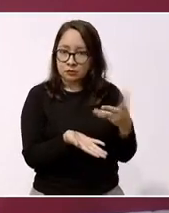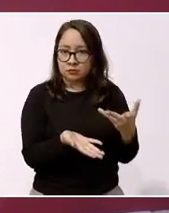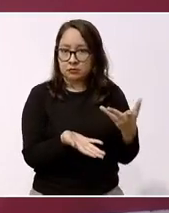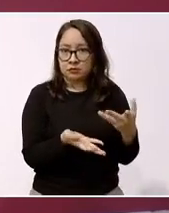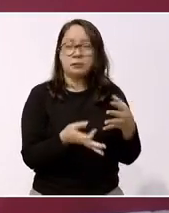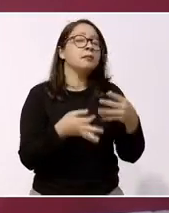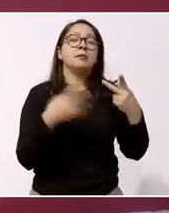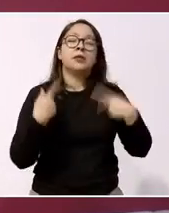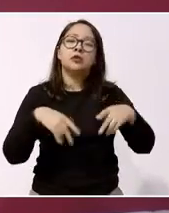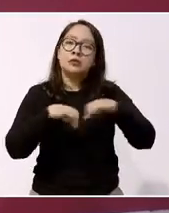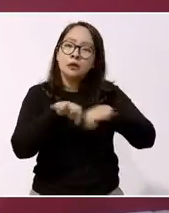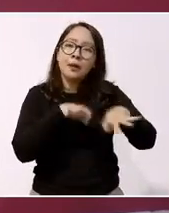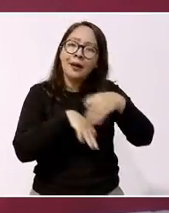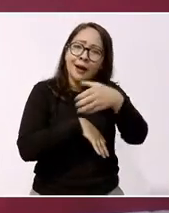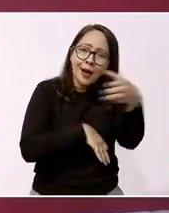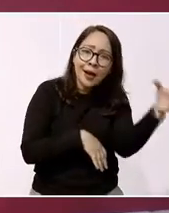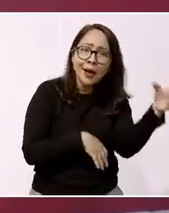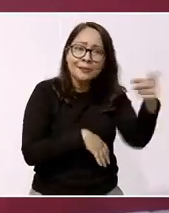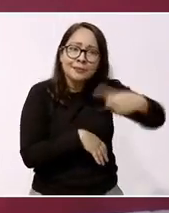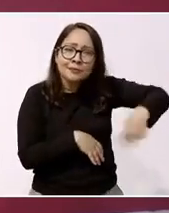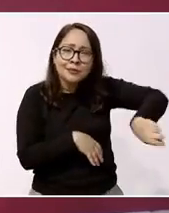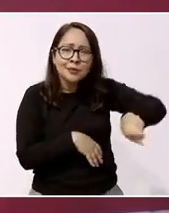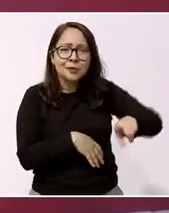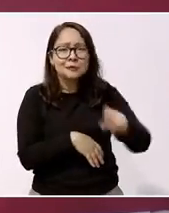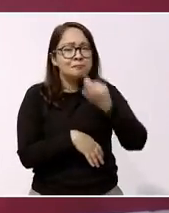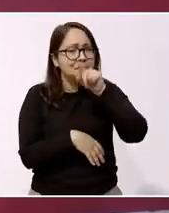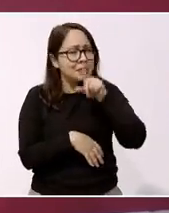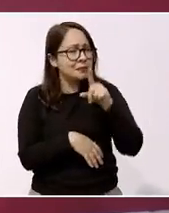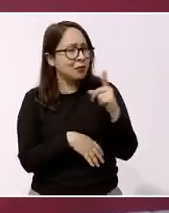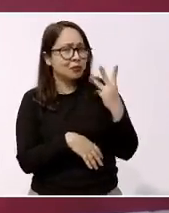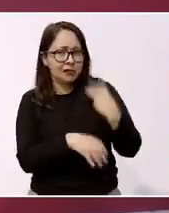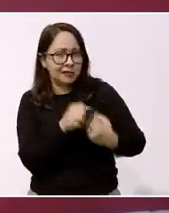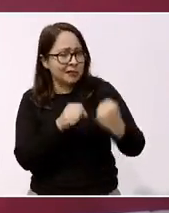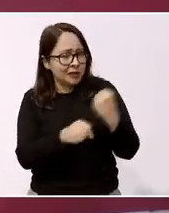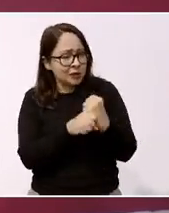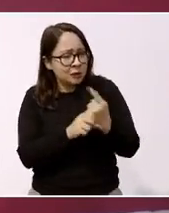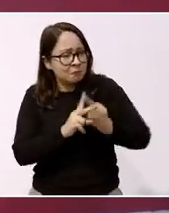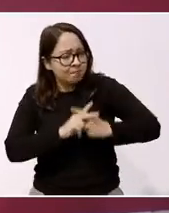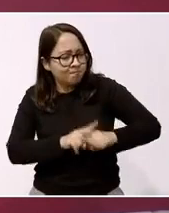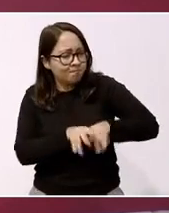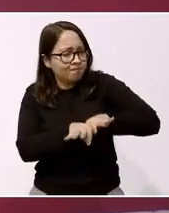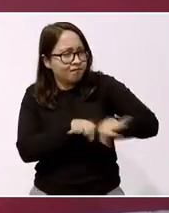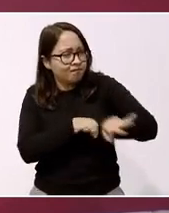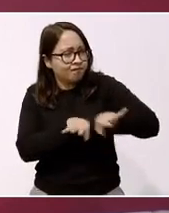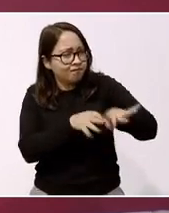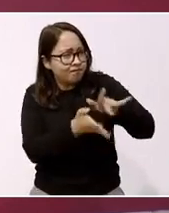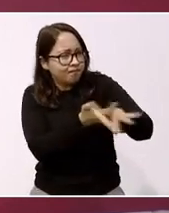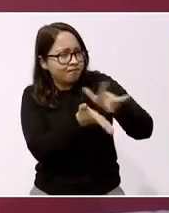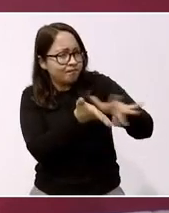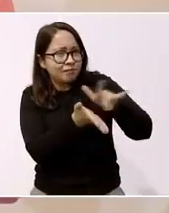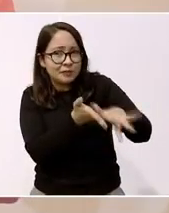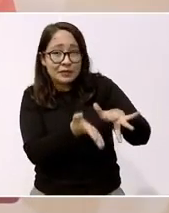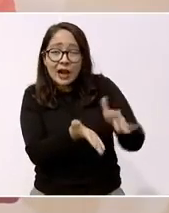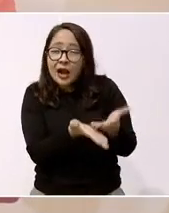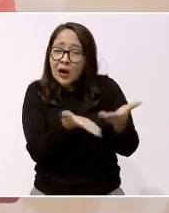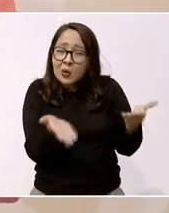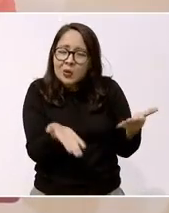campo, como lo estamos haciendo desde el principio, pero ahora más